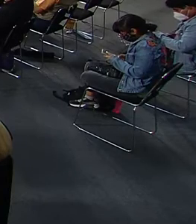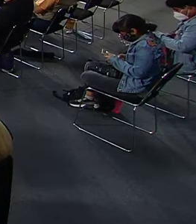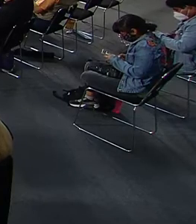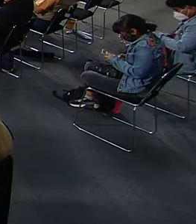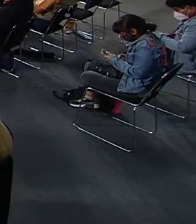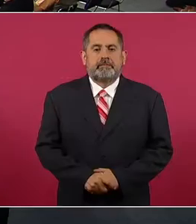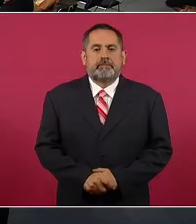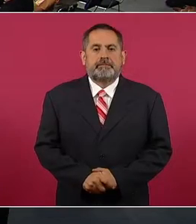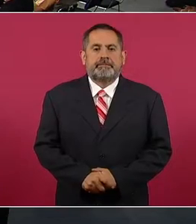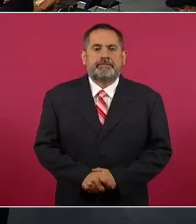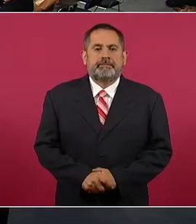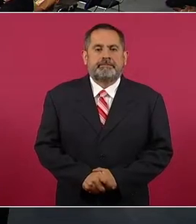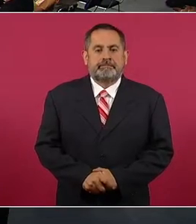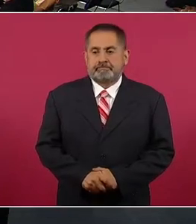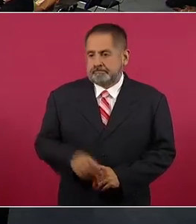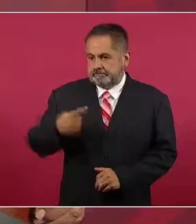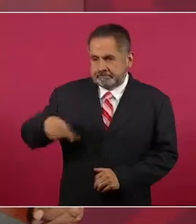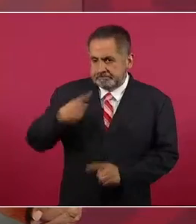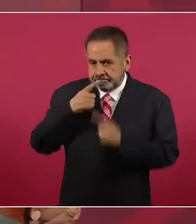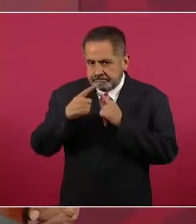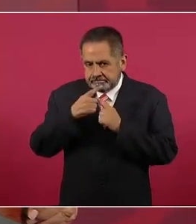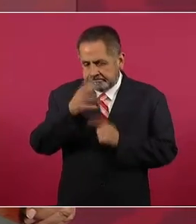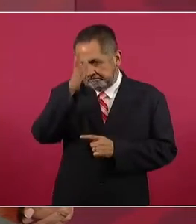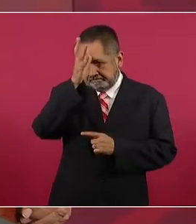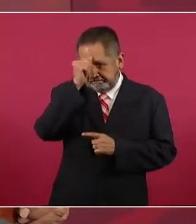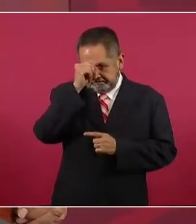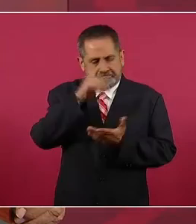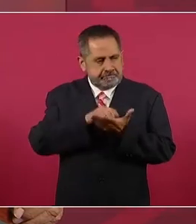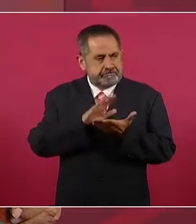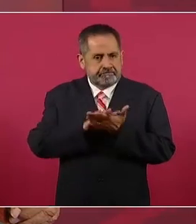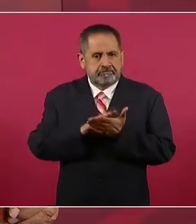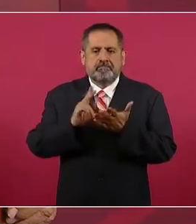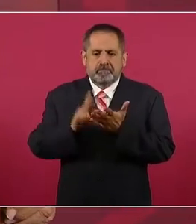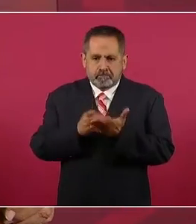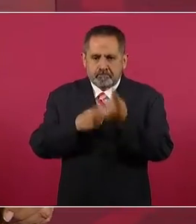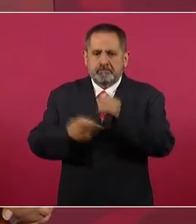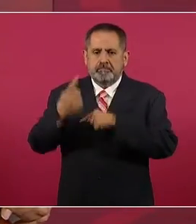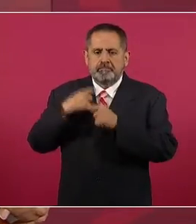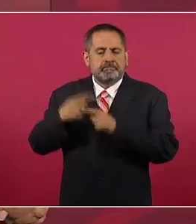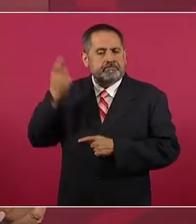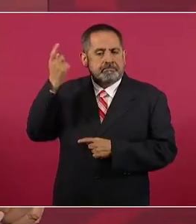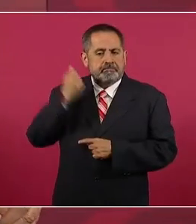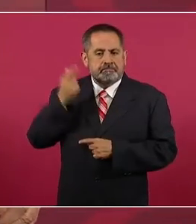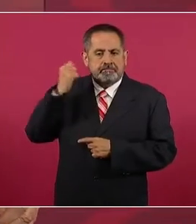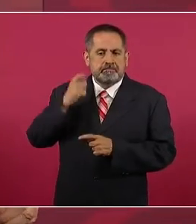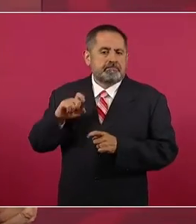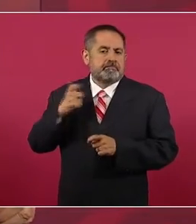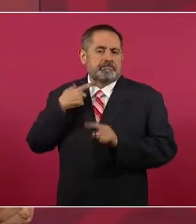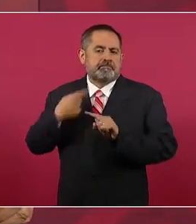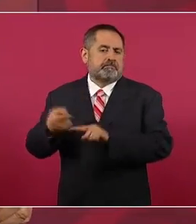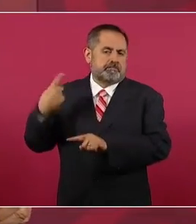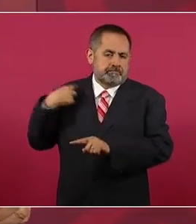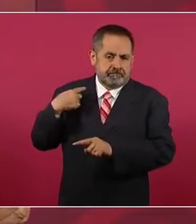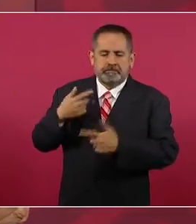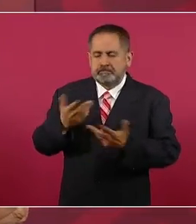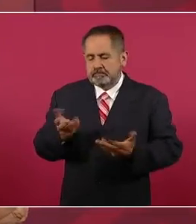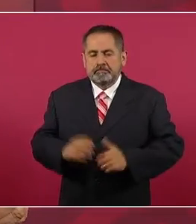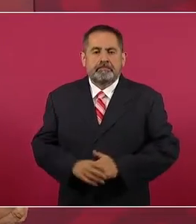llegamos al acuerdo y regresó el sistema de jubilación anterior.